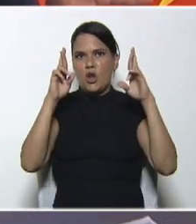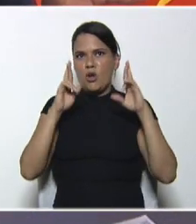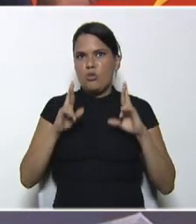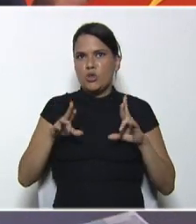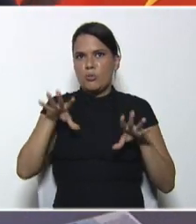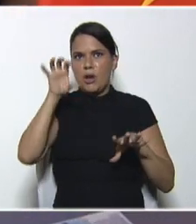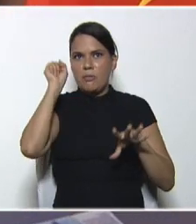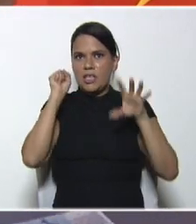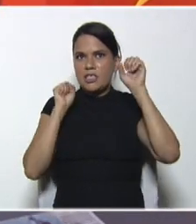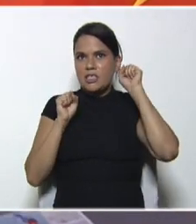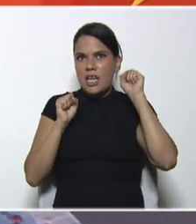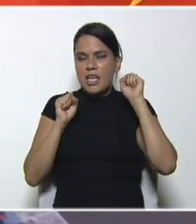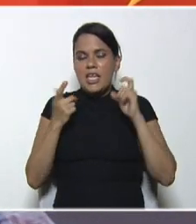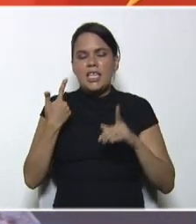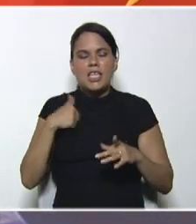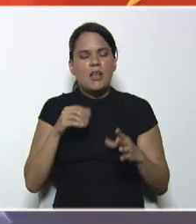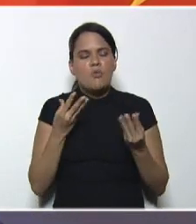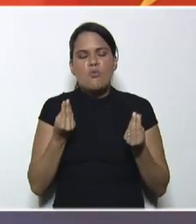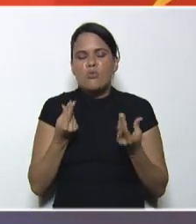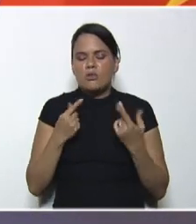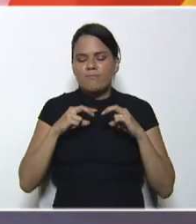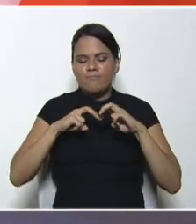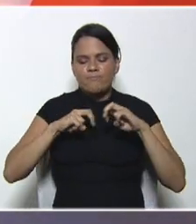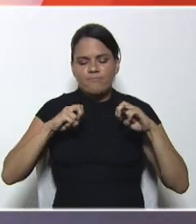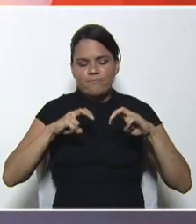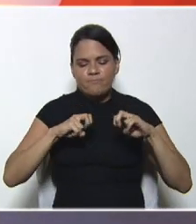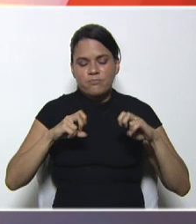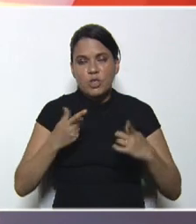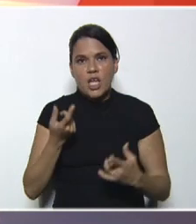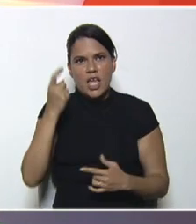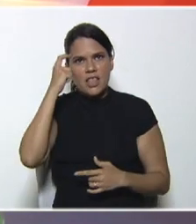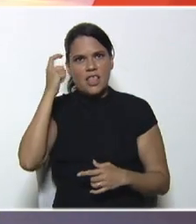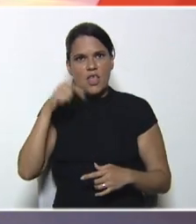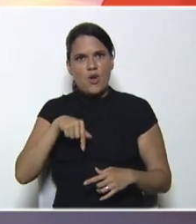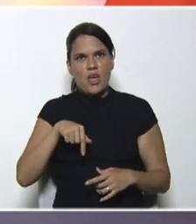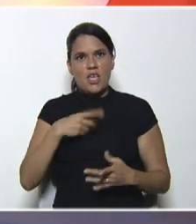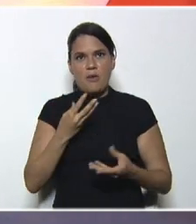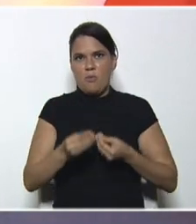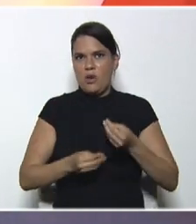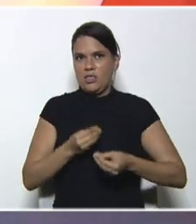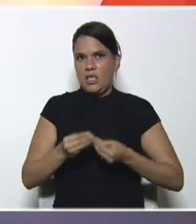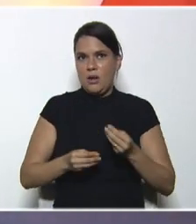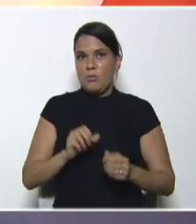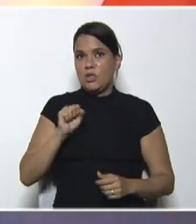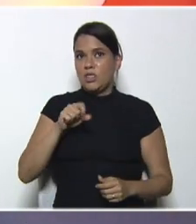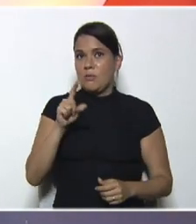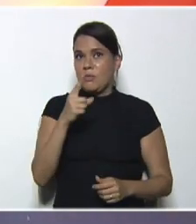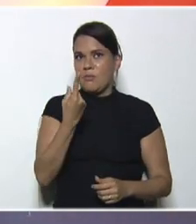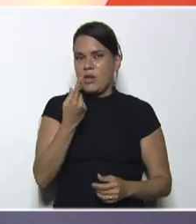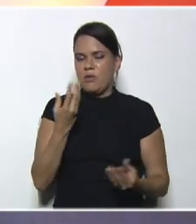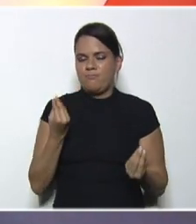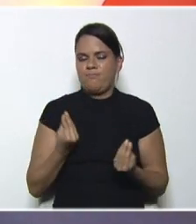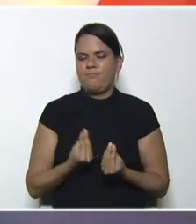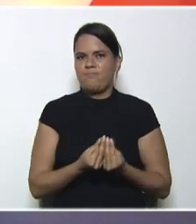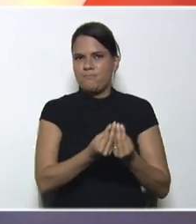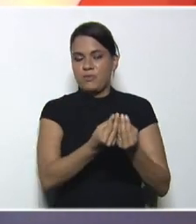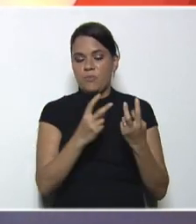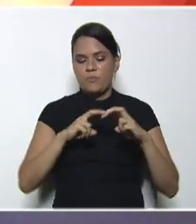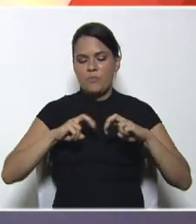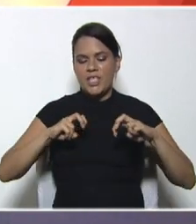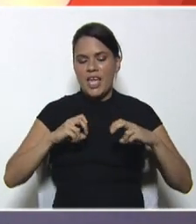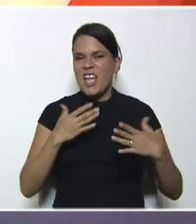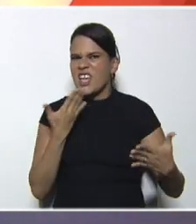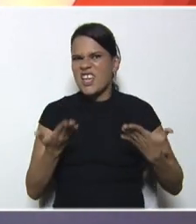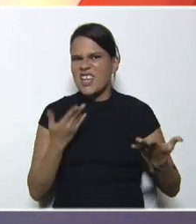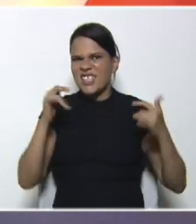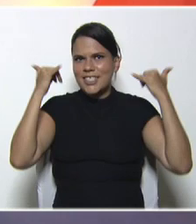el aprendizaje. Tenemos mucho que investigar el día de hoy y ya vamos a hacerlo, pero eso sí, primero acompáñenme a investigar